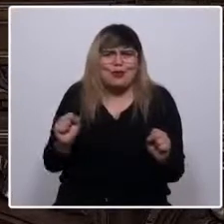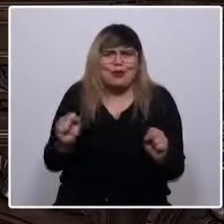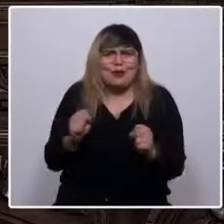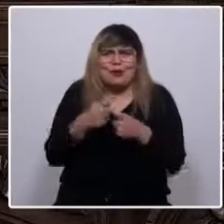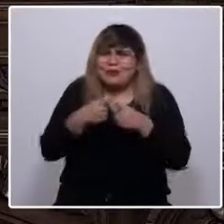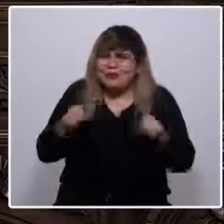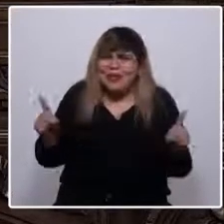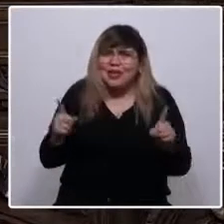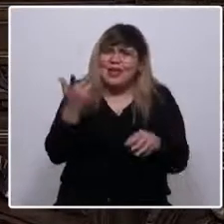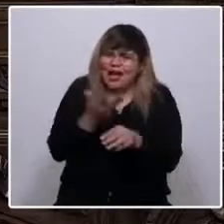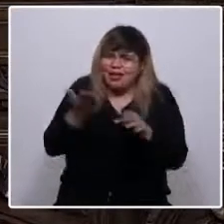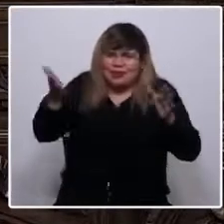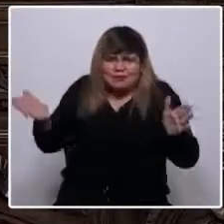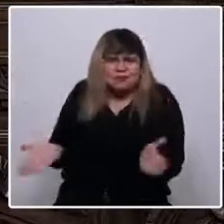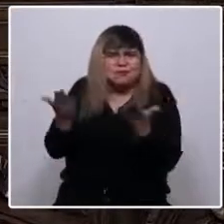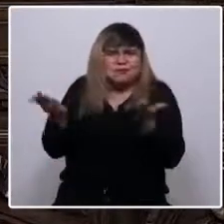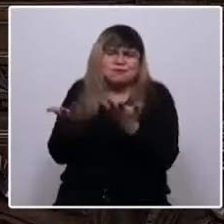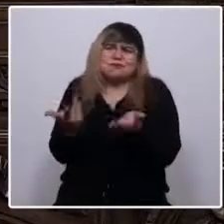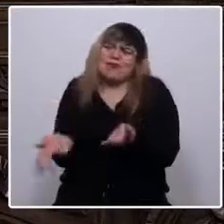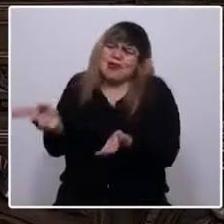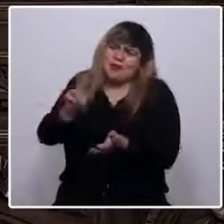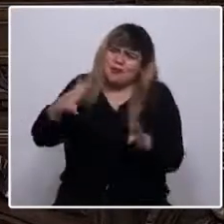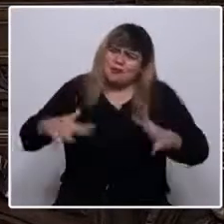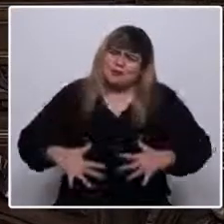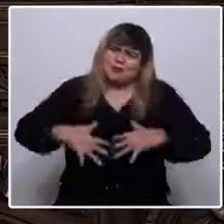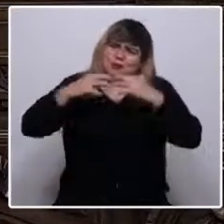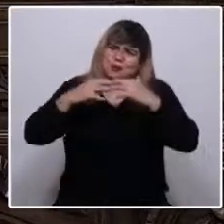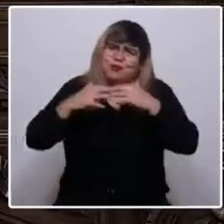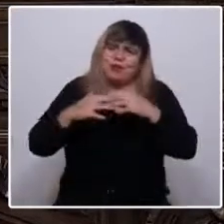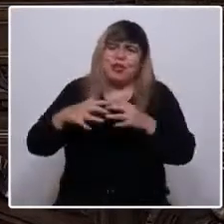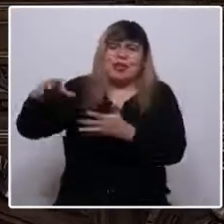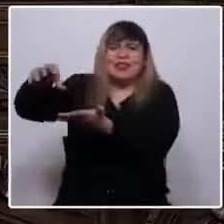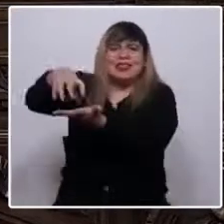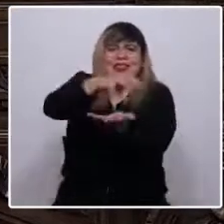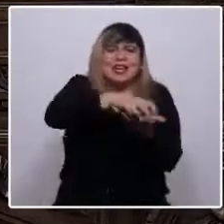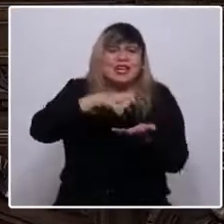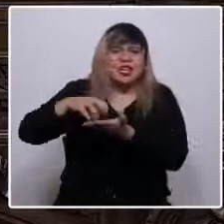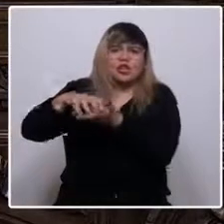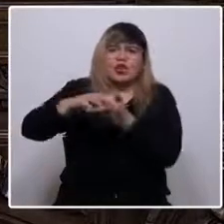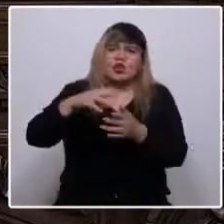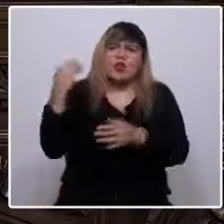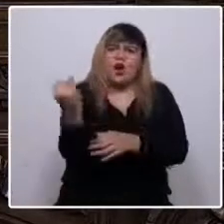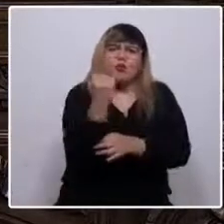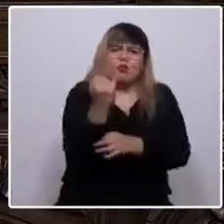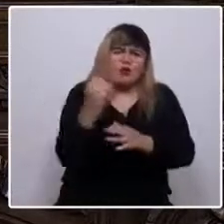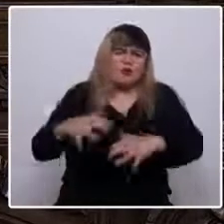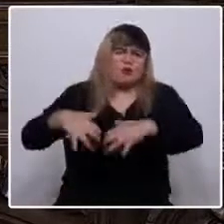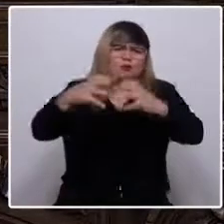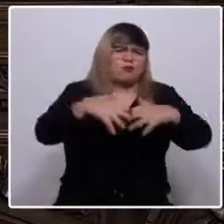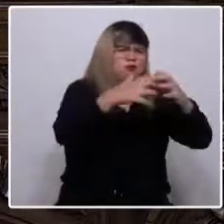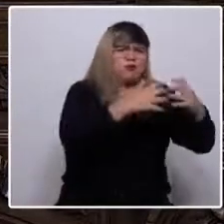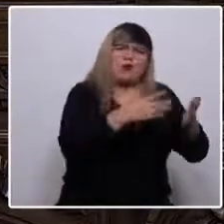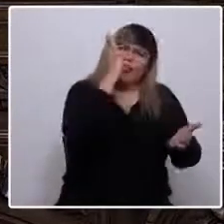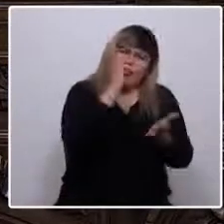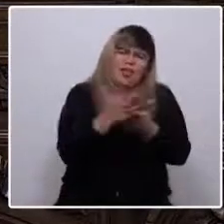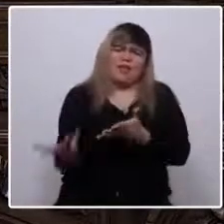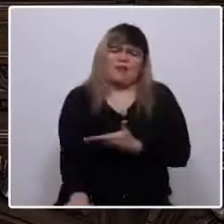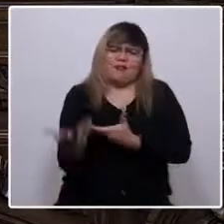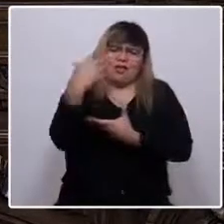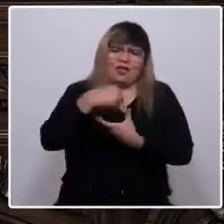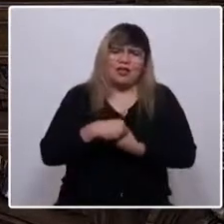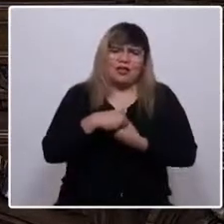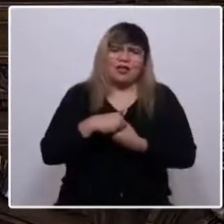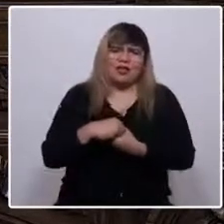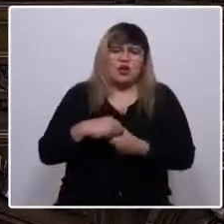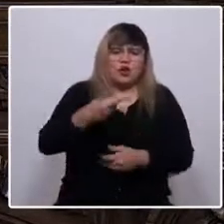tenemos que incentivar la hay que reforzar la potencial la los territorios deben ser más autónomos que nunca deben emanciparse debemos ser